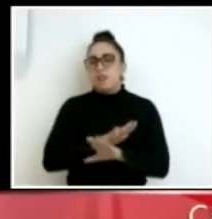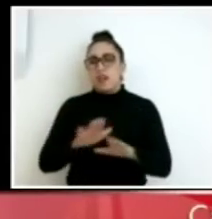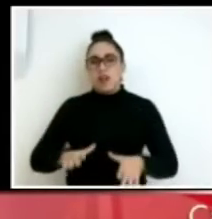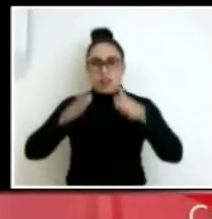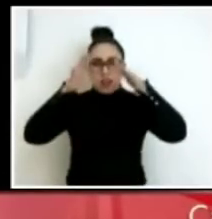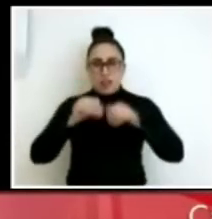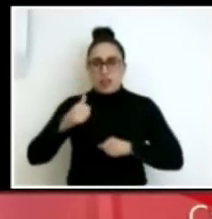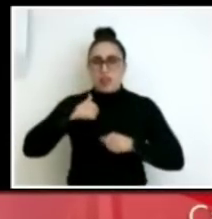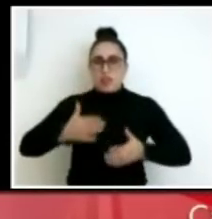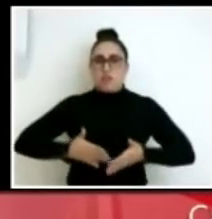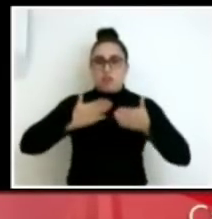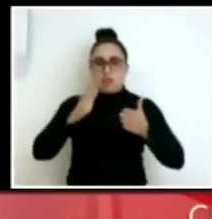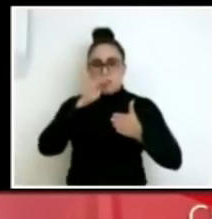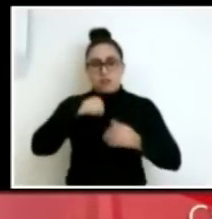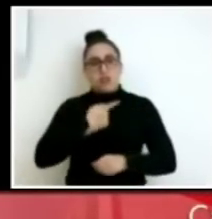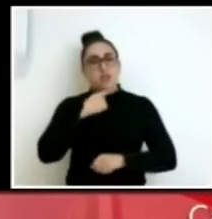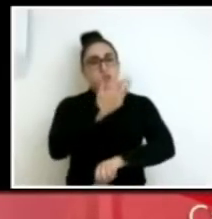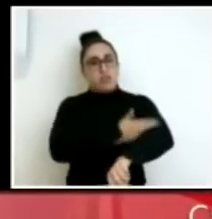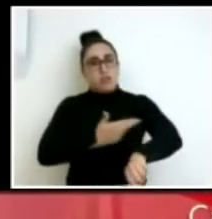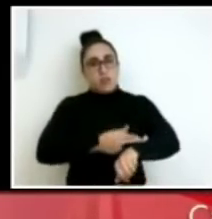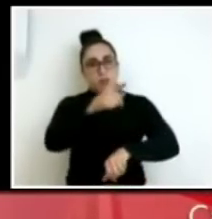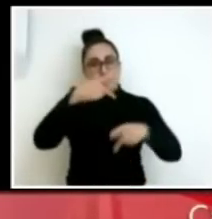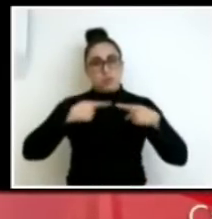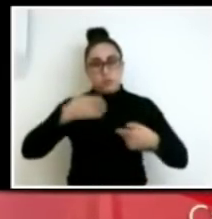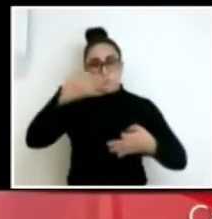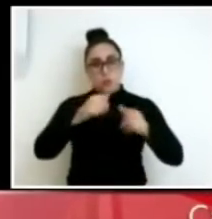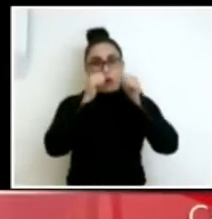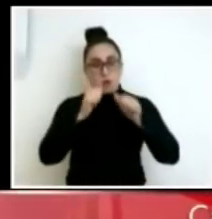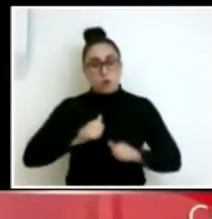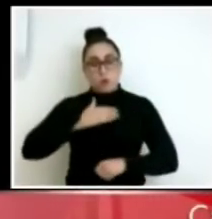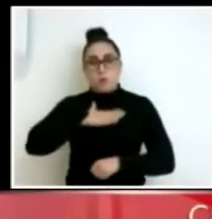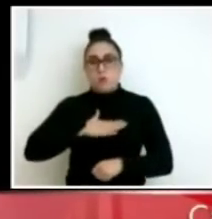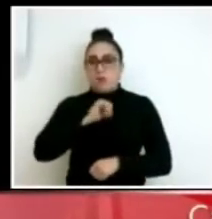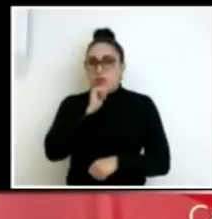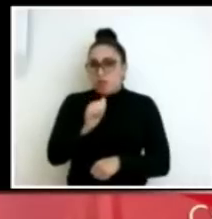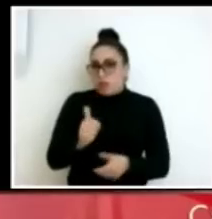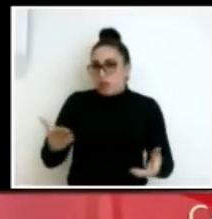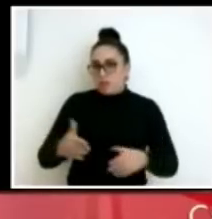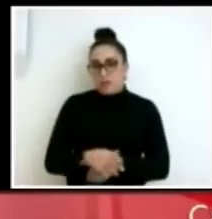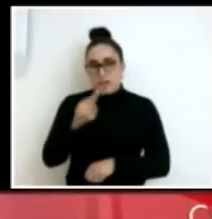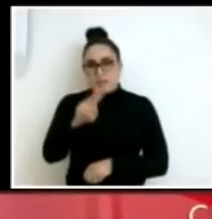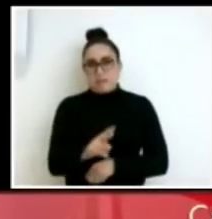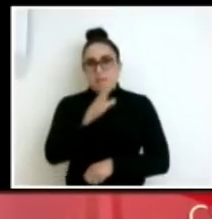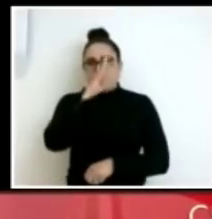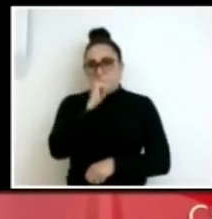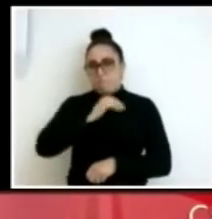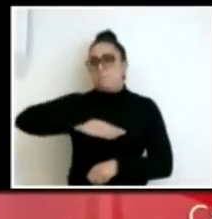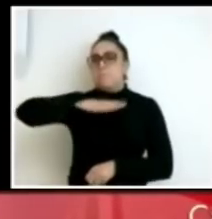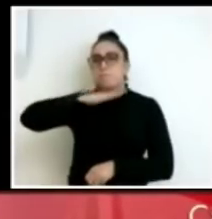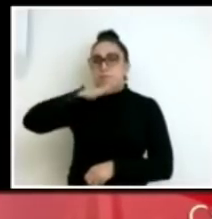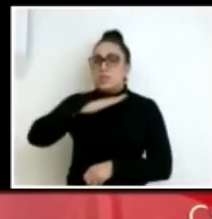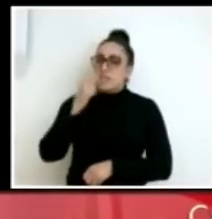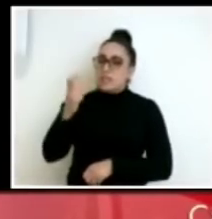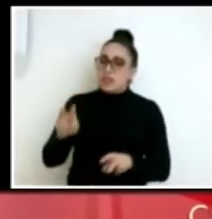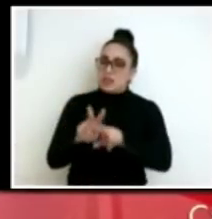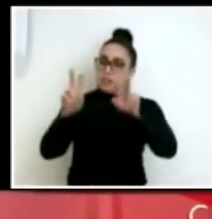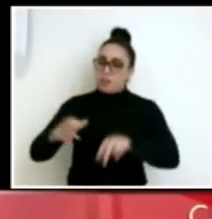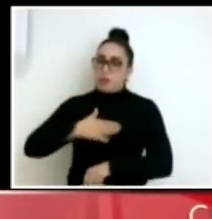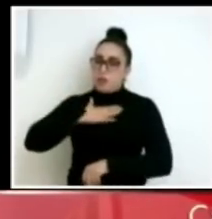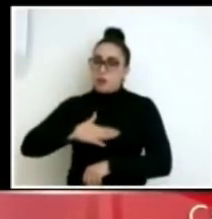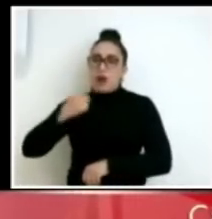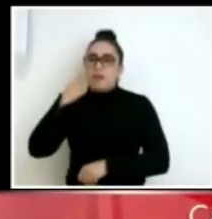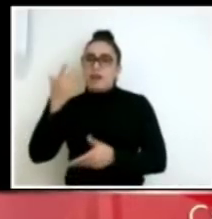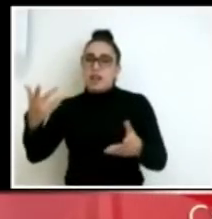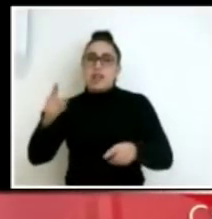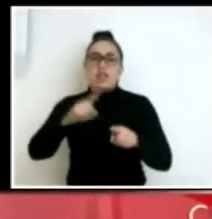casos serán juzgados de manera justa y objetiva. No podemos permitir que la justicia se venda al mejor postor o se